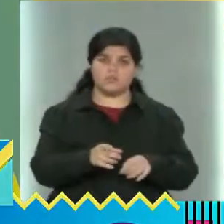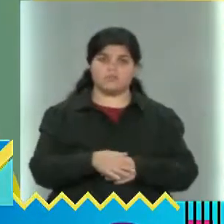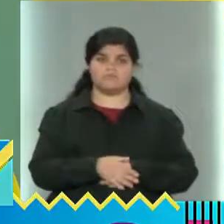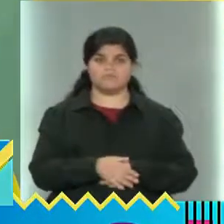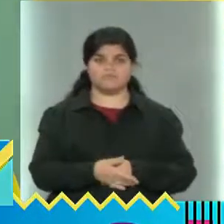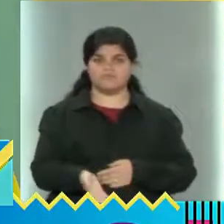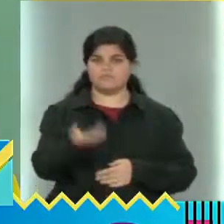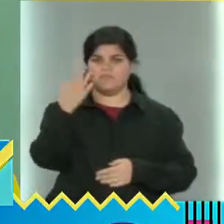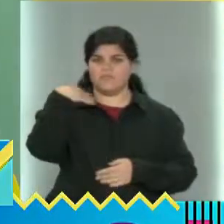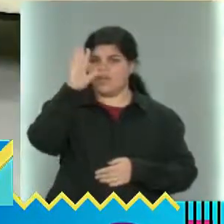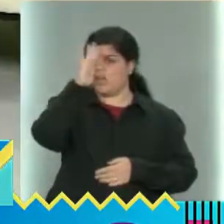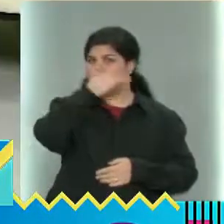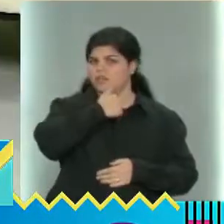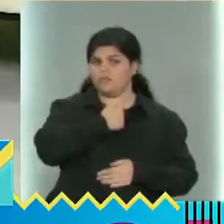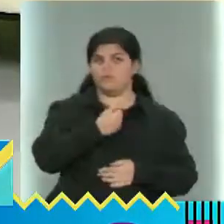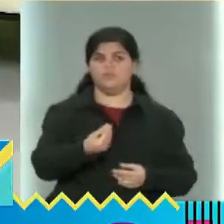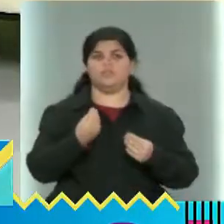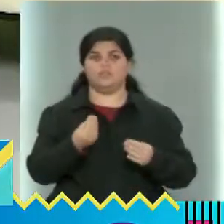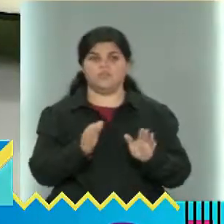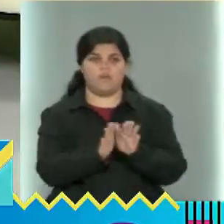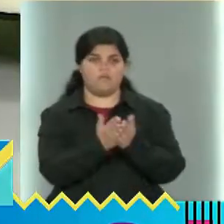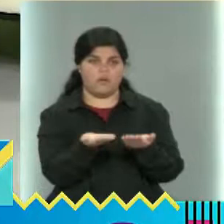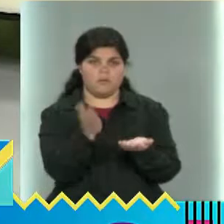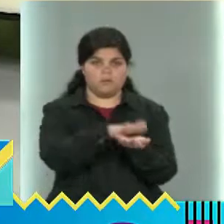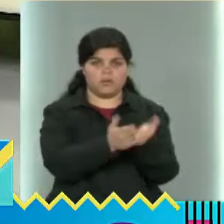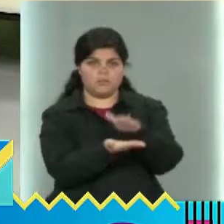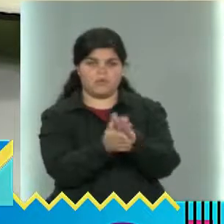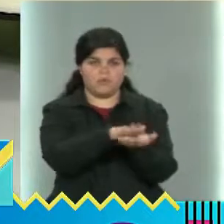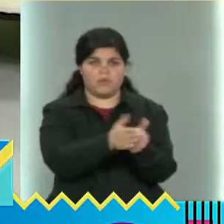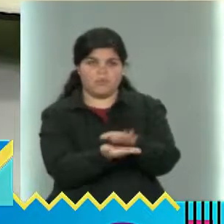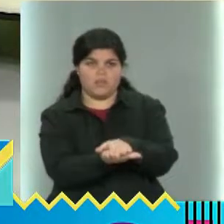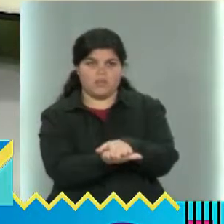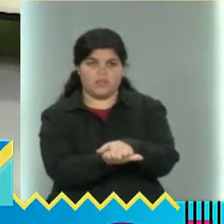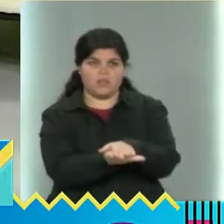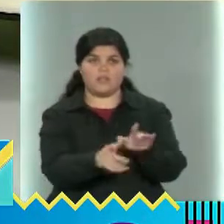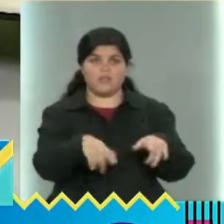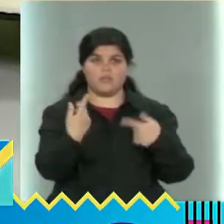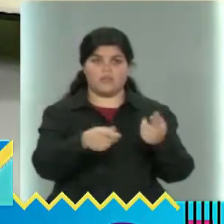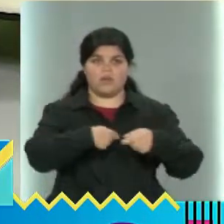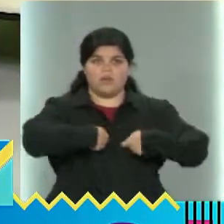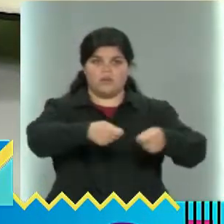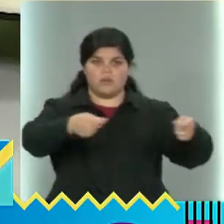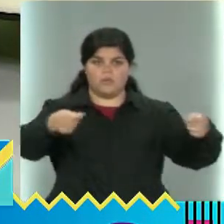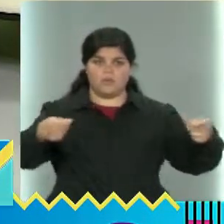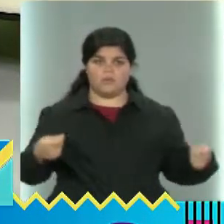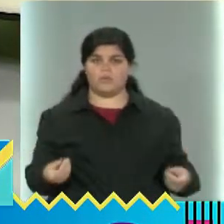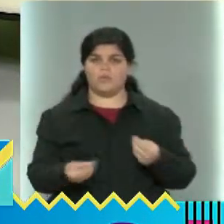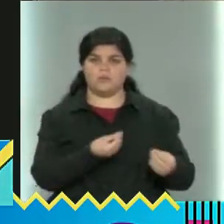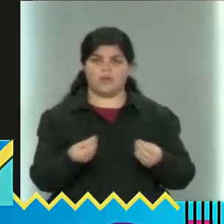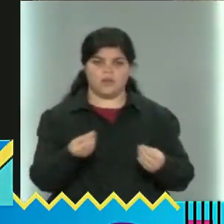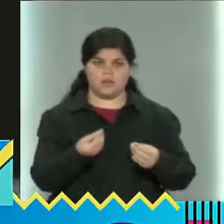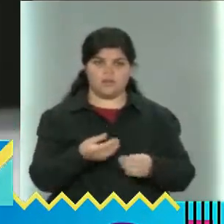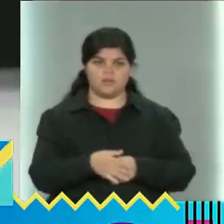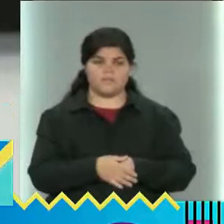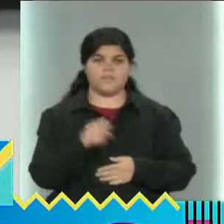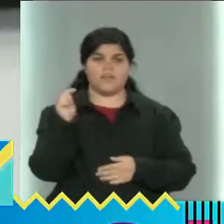más antiguos, no sé, a través de los fanzines, de los papelitos doblados que se van repartiendo, recuperando